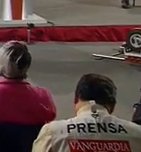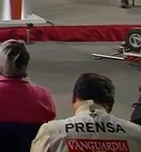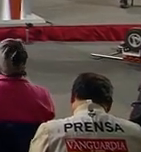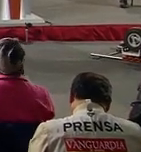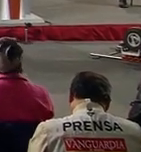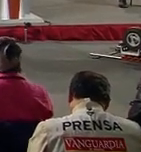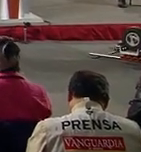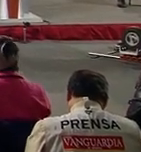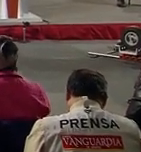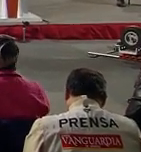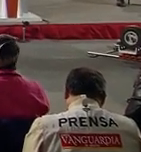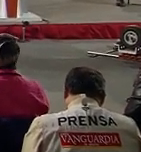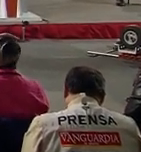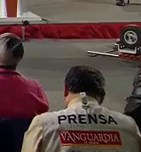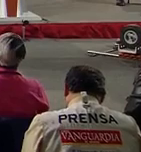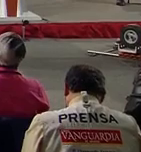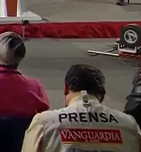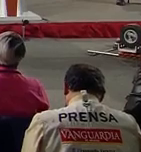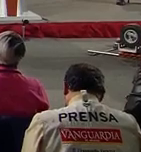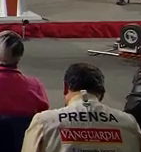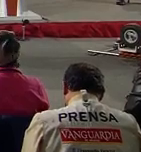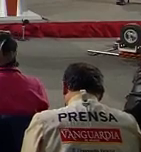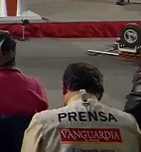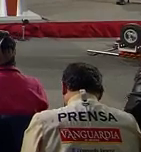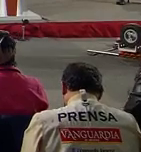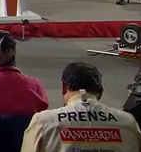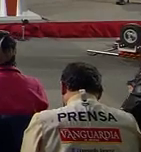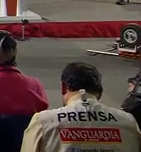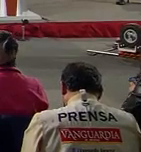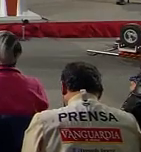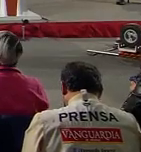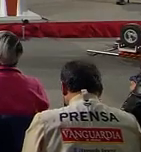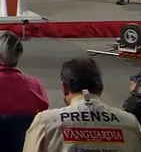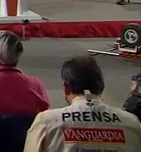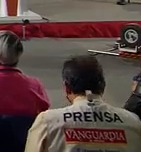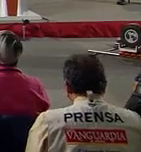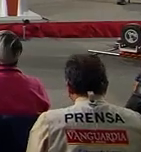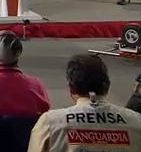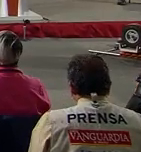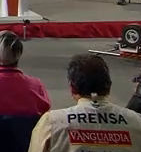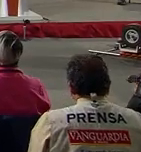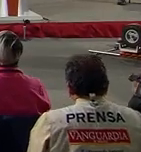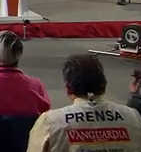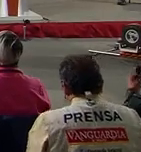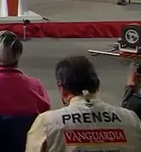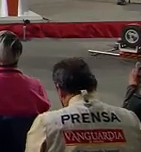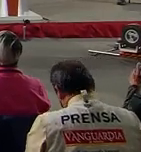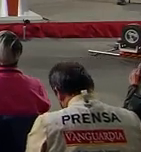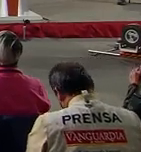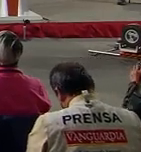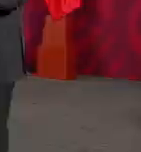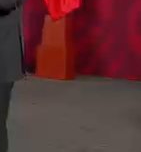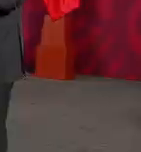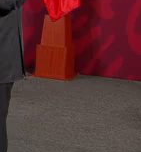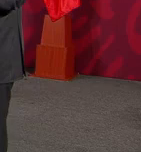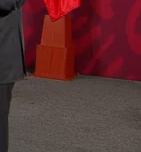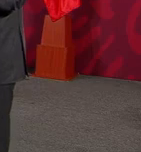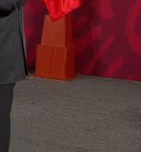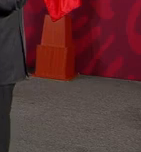algo especial. Mira, ya sabes, México fue uno de los países